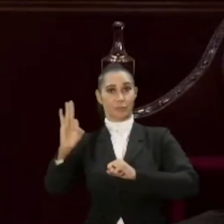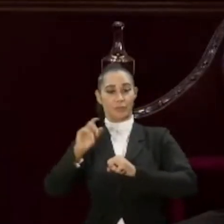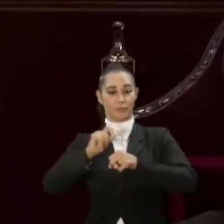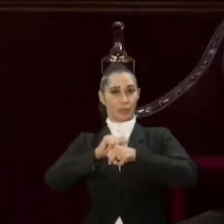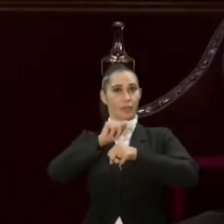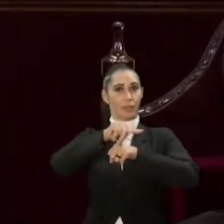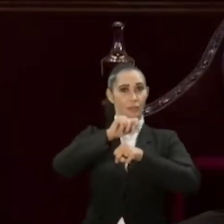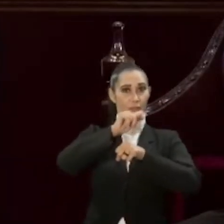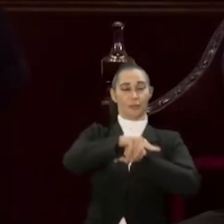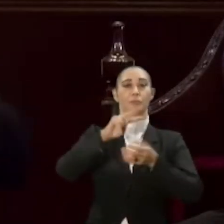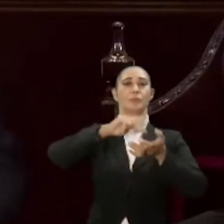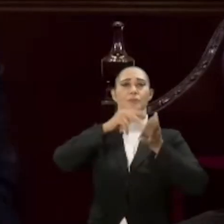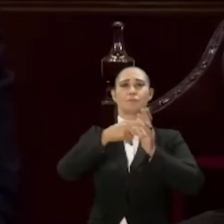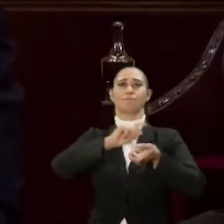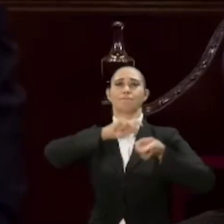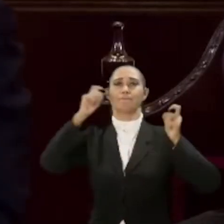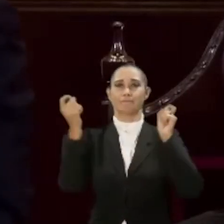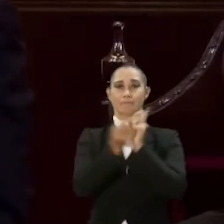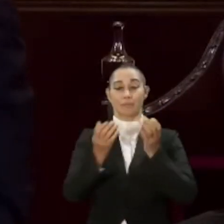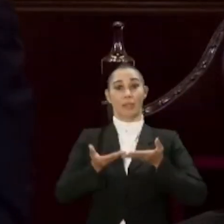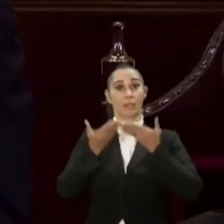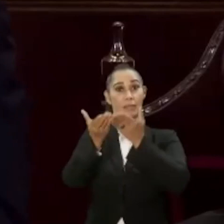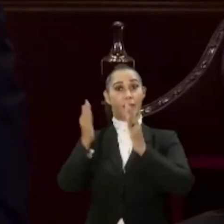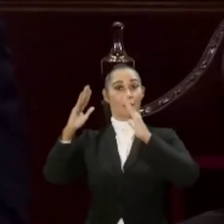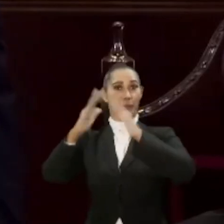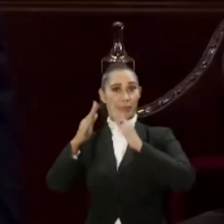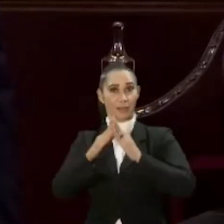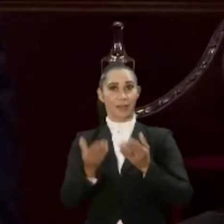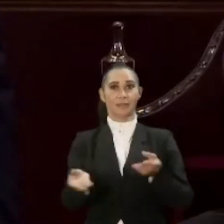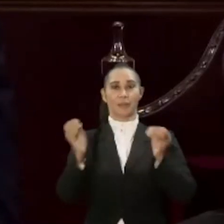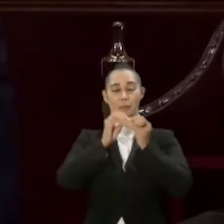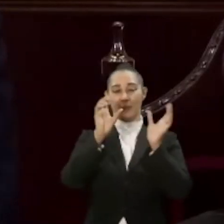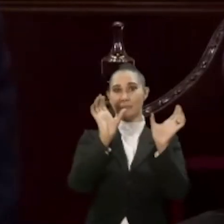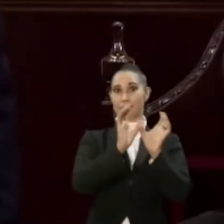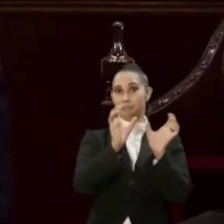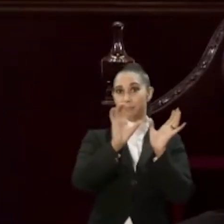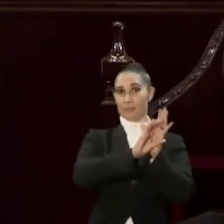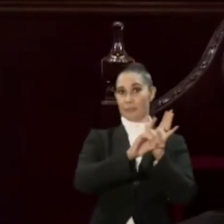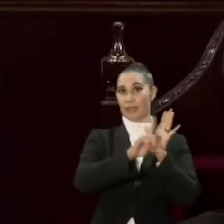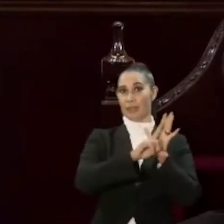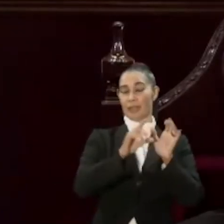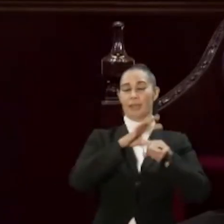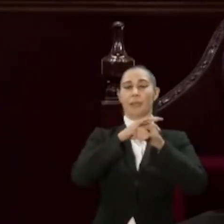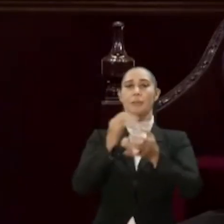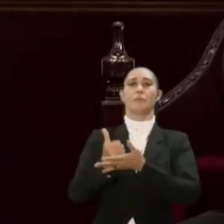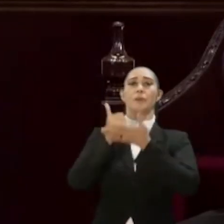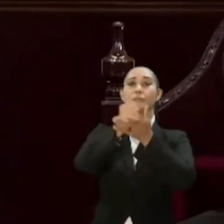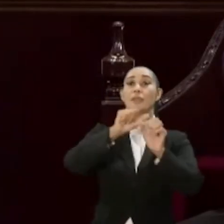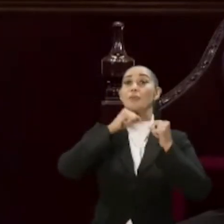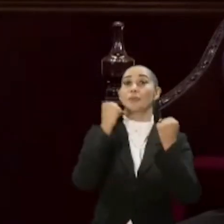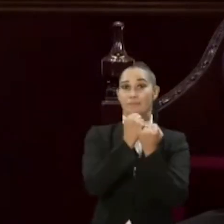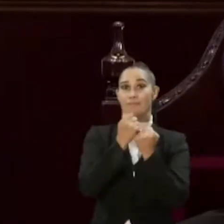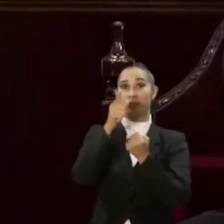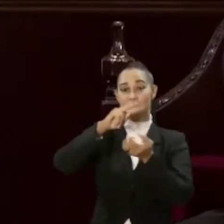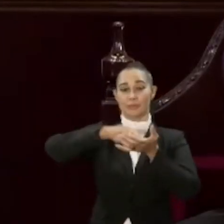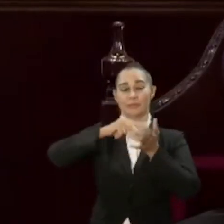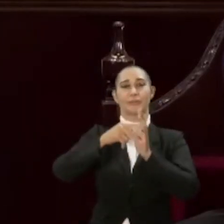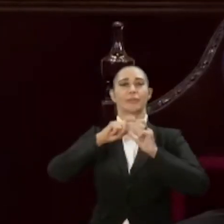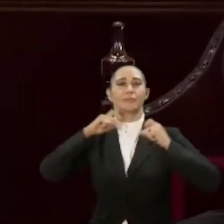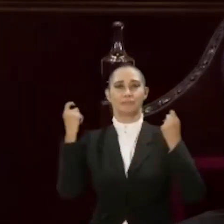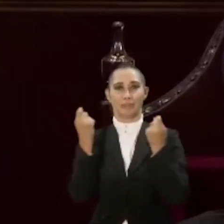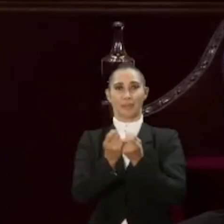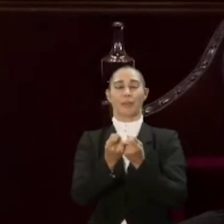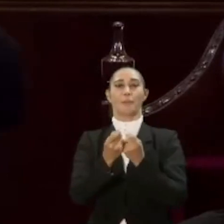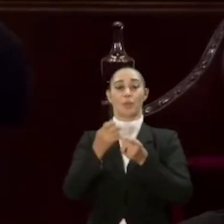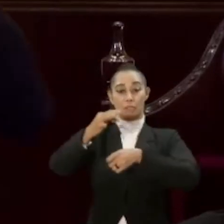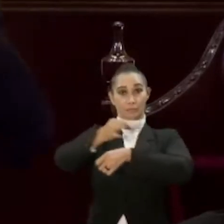turismo. Esto es cambio. Entregar más vivienda, más títulos de propiedad y más ayudas sociales. Esto es cambio. La